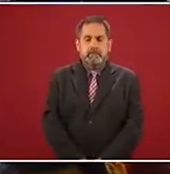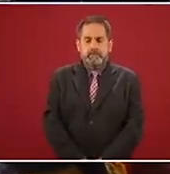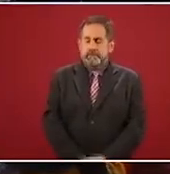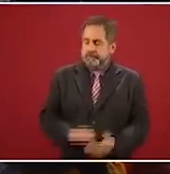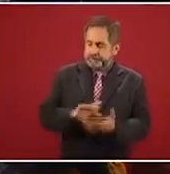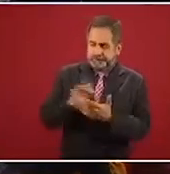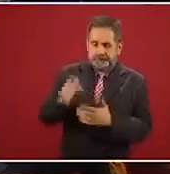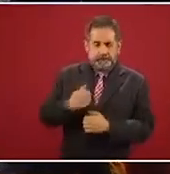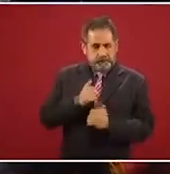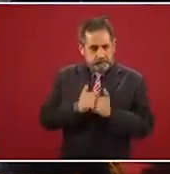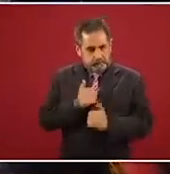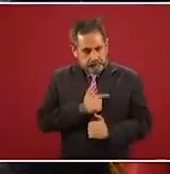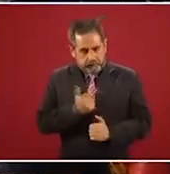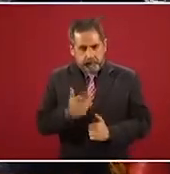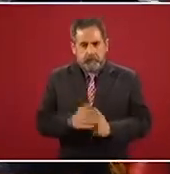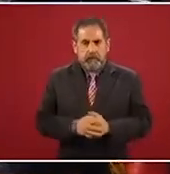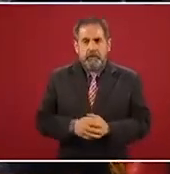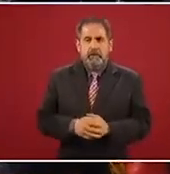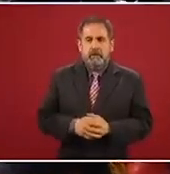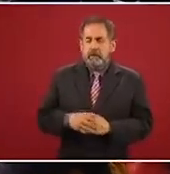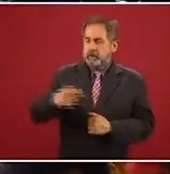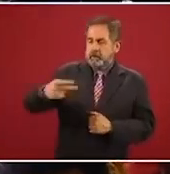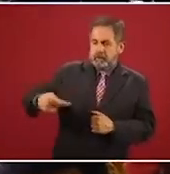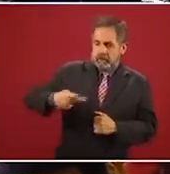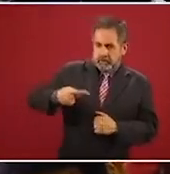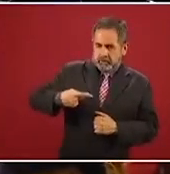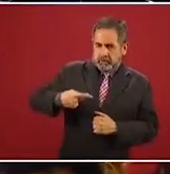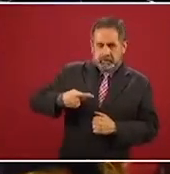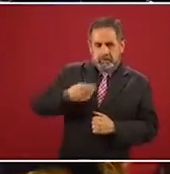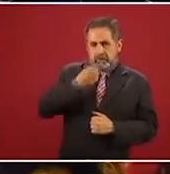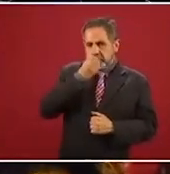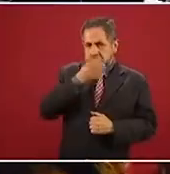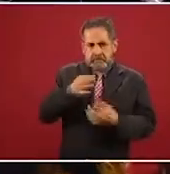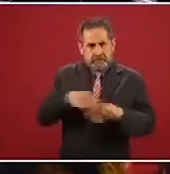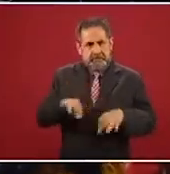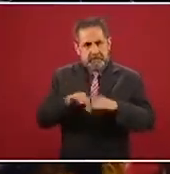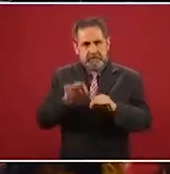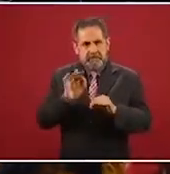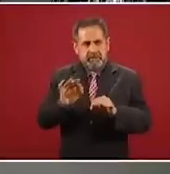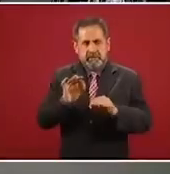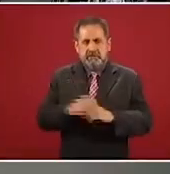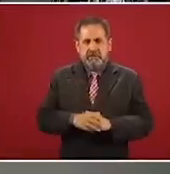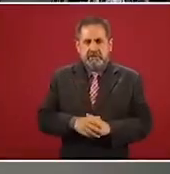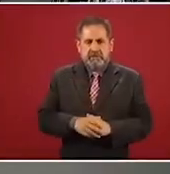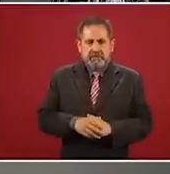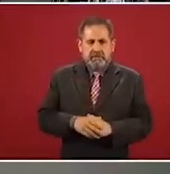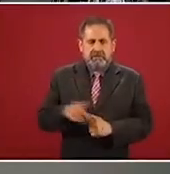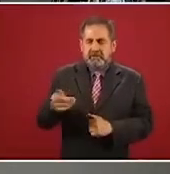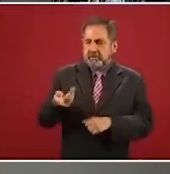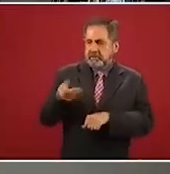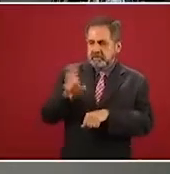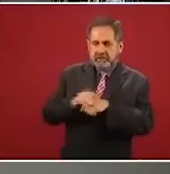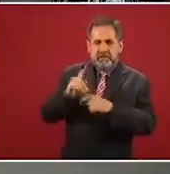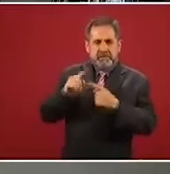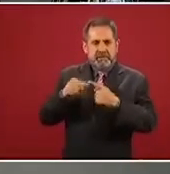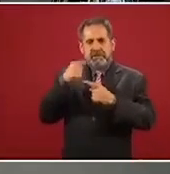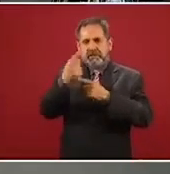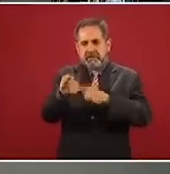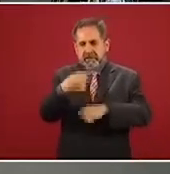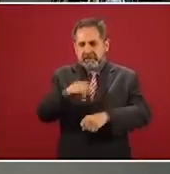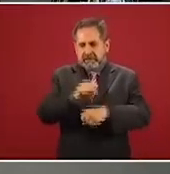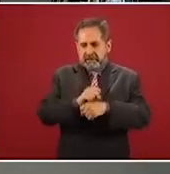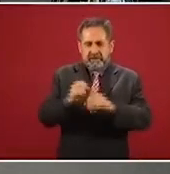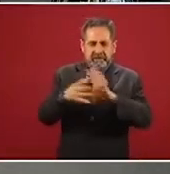Gracias, con gusto, presidente. La pregunta nos parece muy importante. Si el presidente nos permite, la siguiente semana podríamos traer un